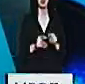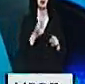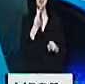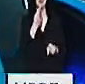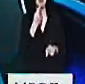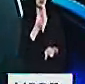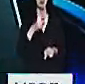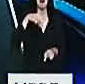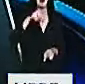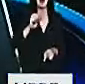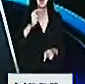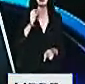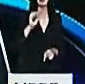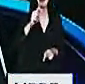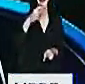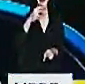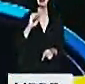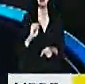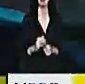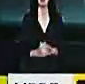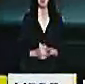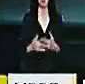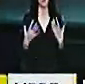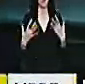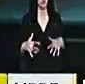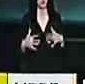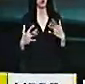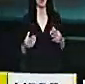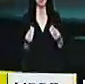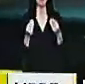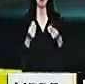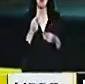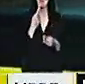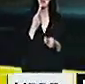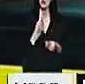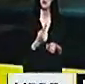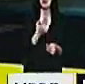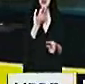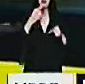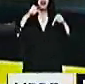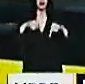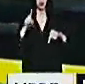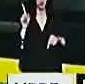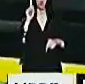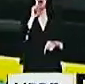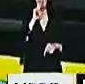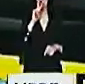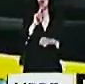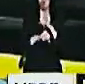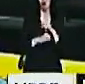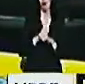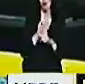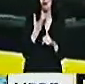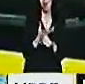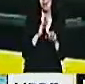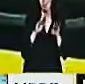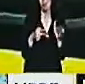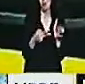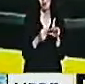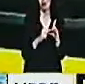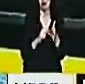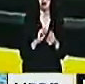Esa es la pregunta, Natacha. Uy, es una tremenda pregunta porque lo vivimos en estos últimos dos años. La pandemia